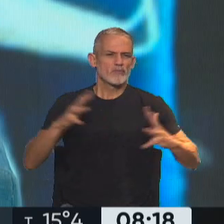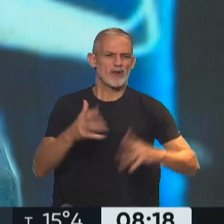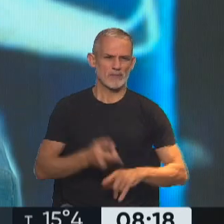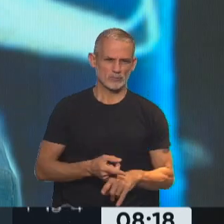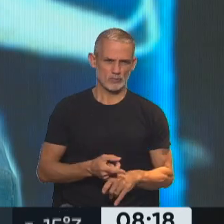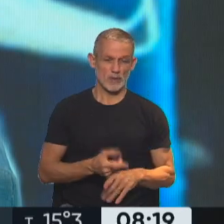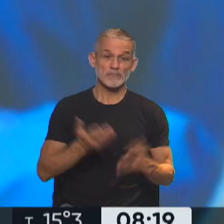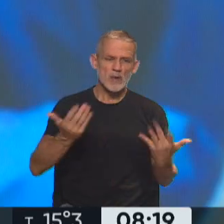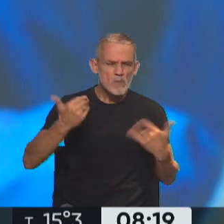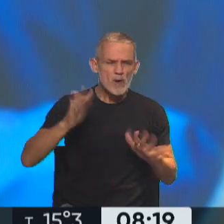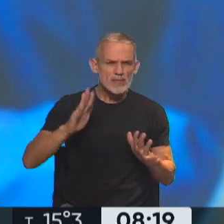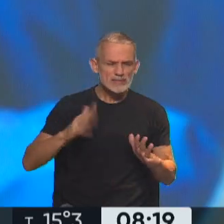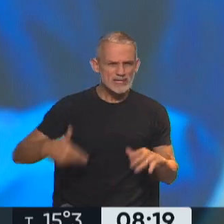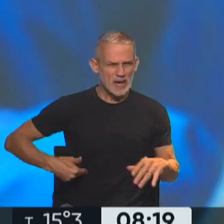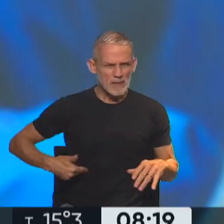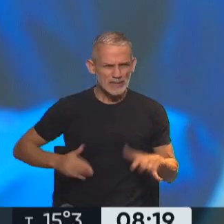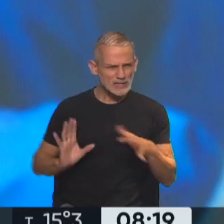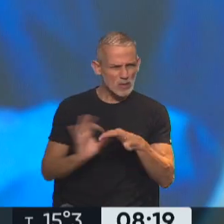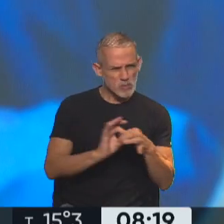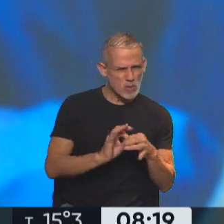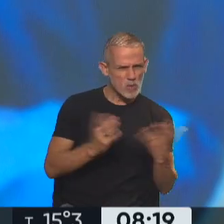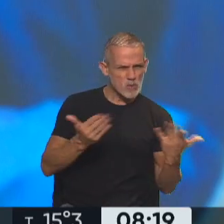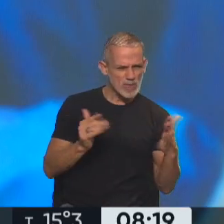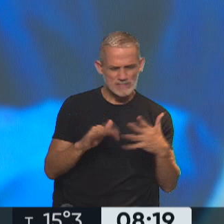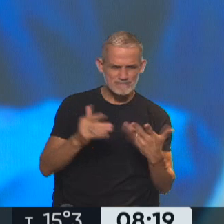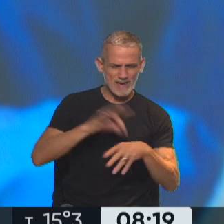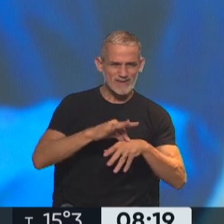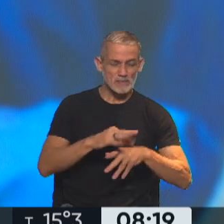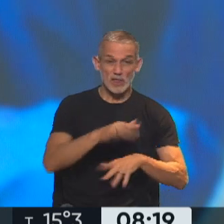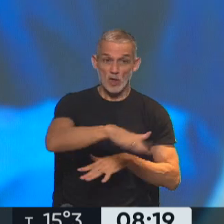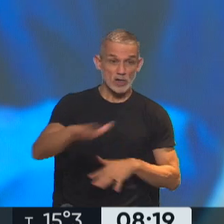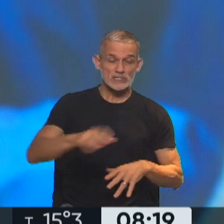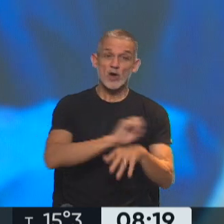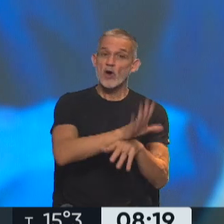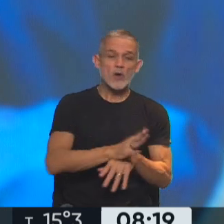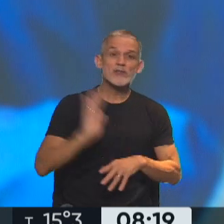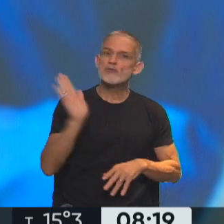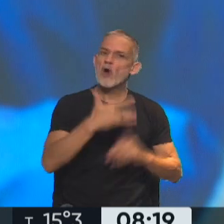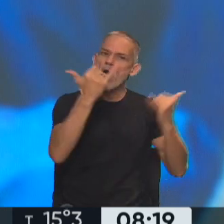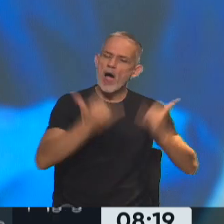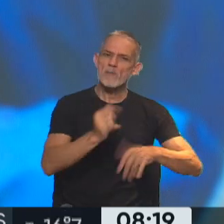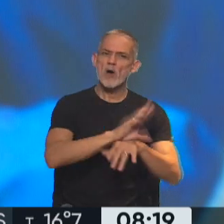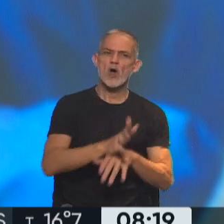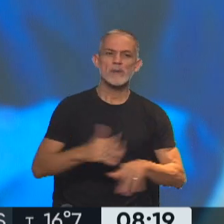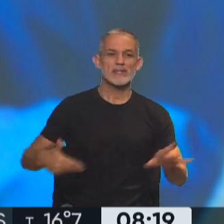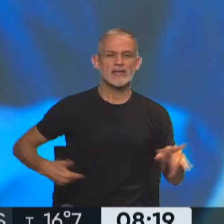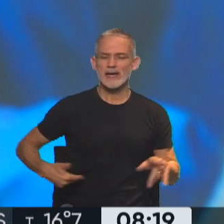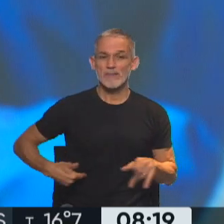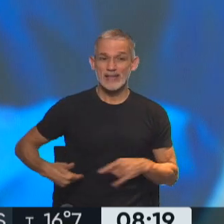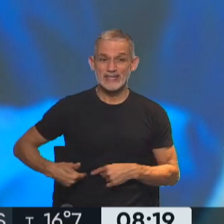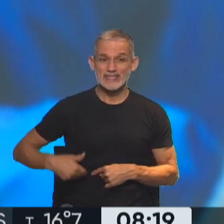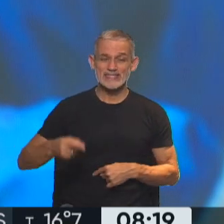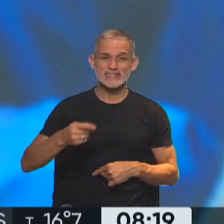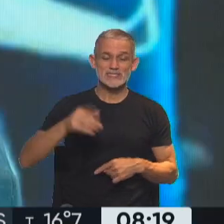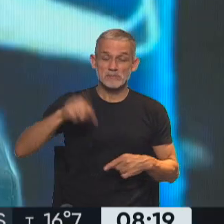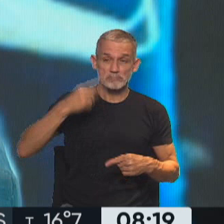exactamente. ¿Puede ser derivado de esta enfermedad inflamatoria? ¿Qué se sabe? ¿Son chicos que sufrieron COVID todos los que están teniendo esta neumonía, esta hepatitis de